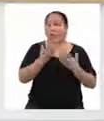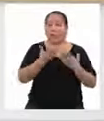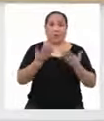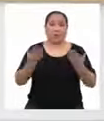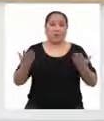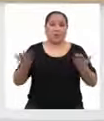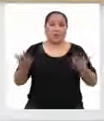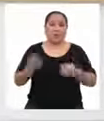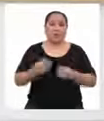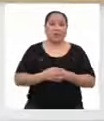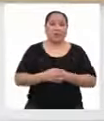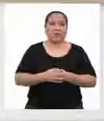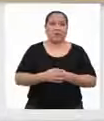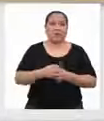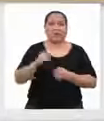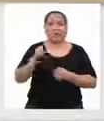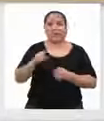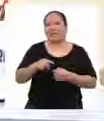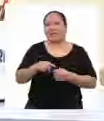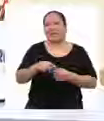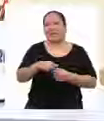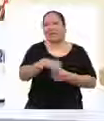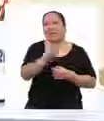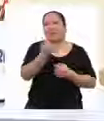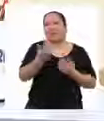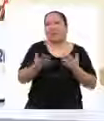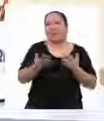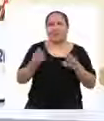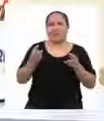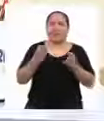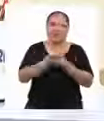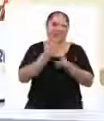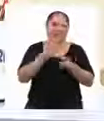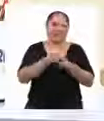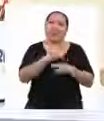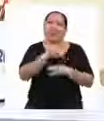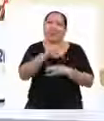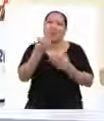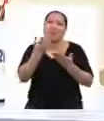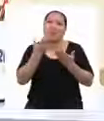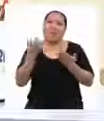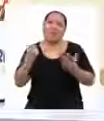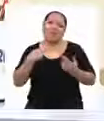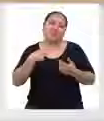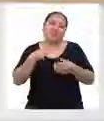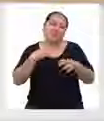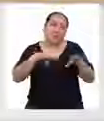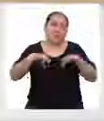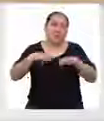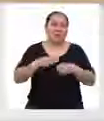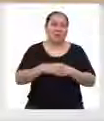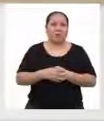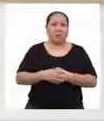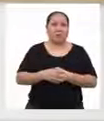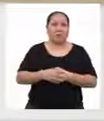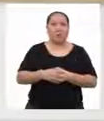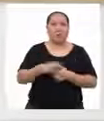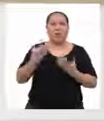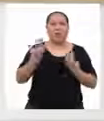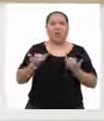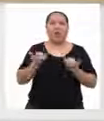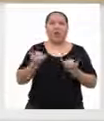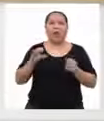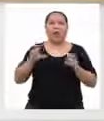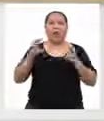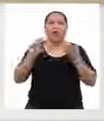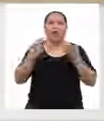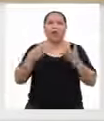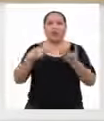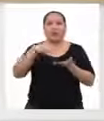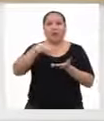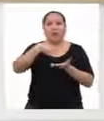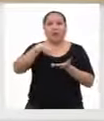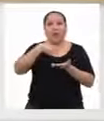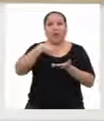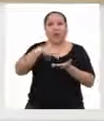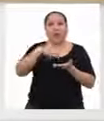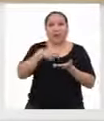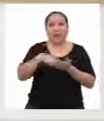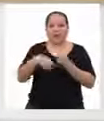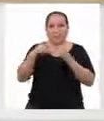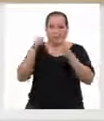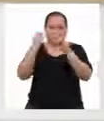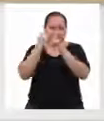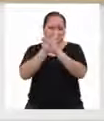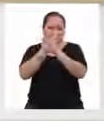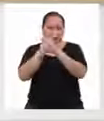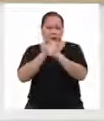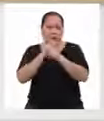talentos además de la matemática. ¿Cómo cuáles, profesora? Ando haciendo clases de baile online.